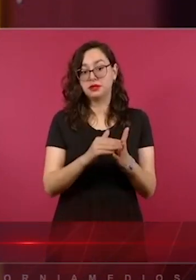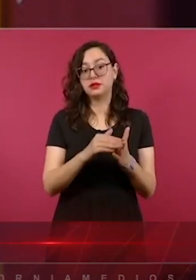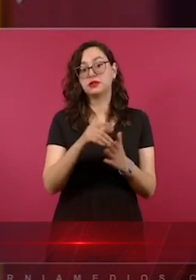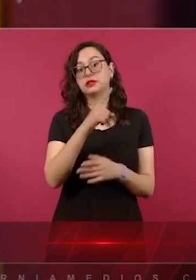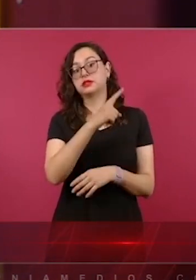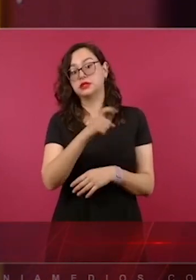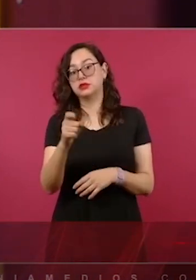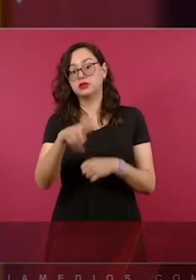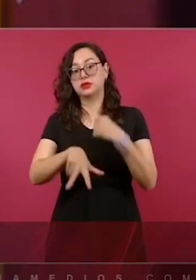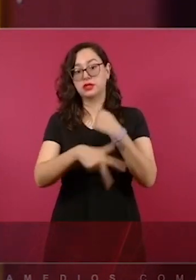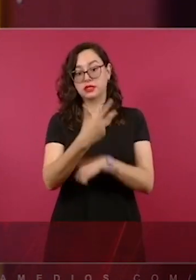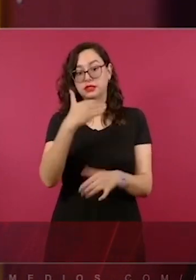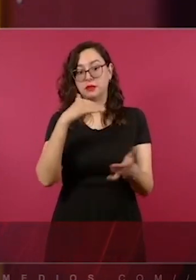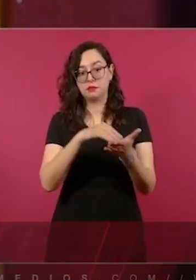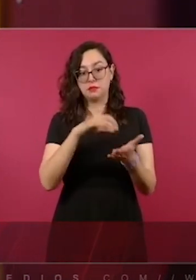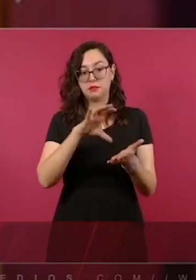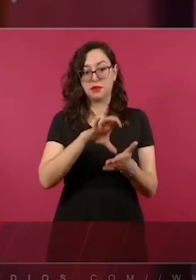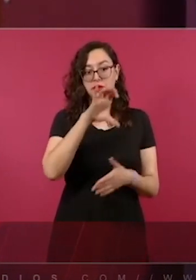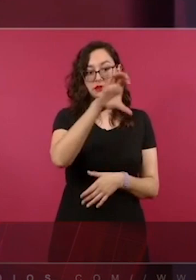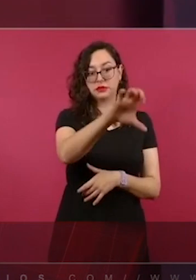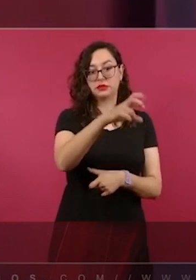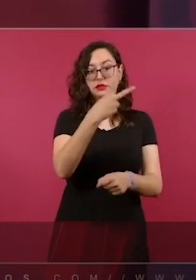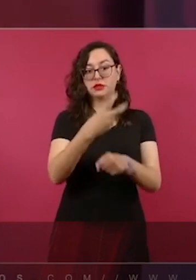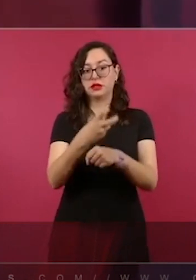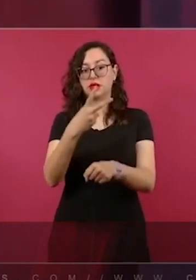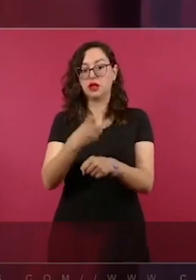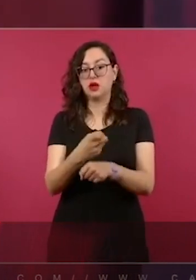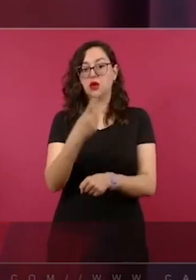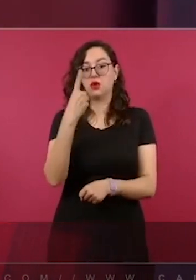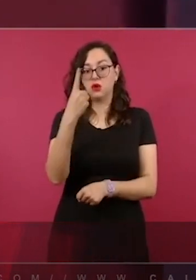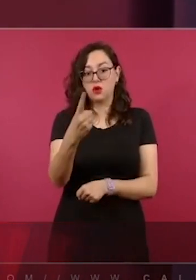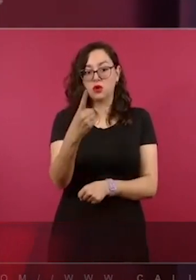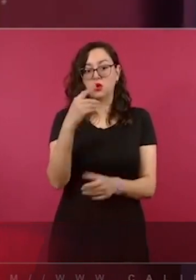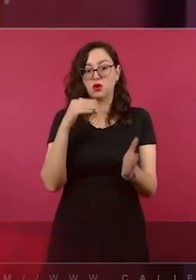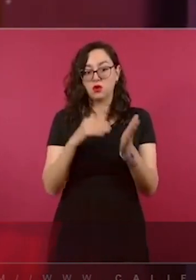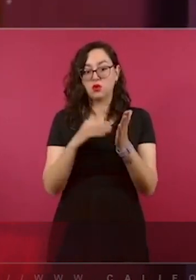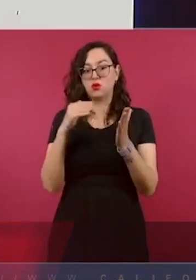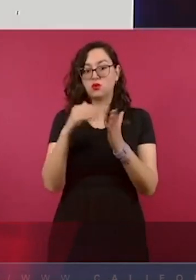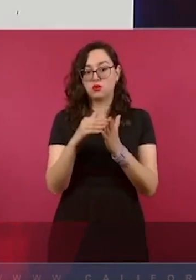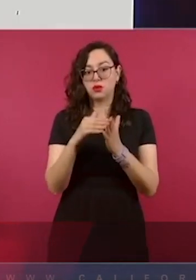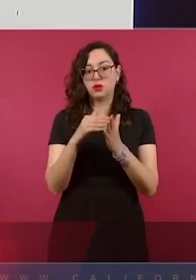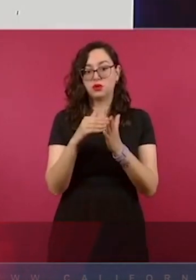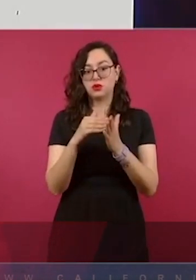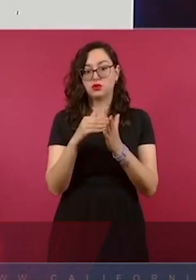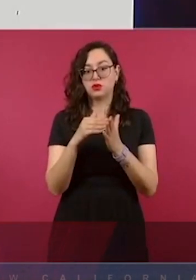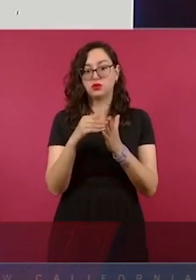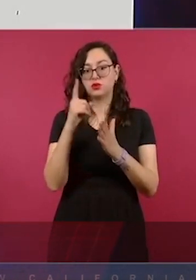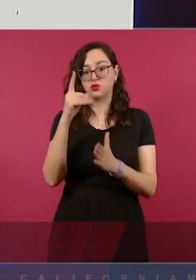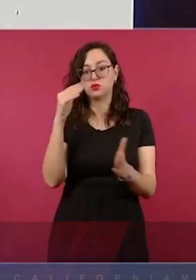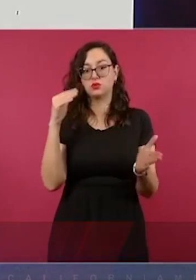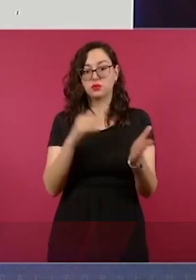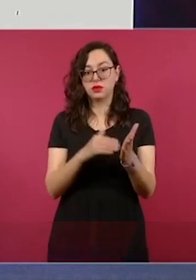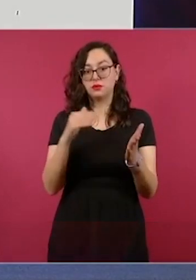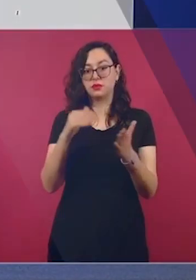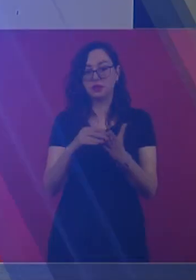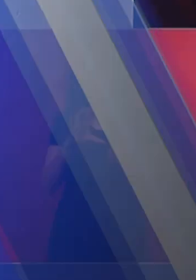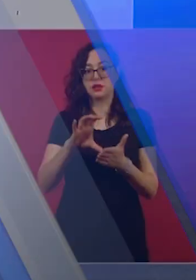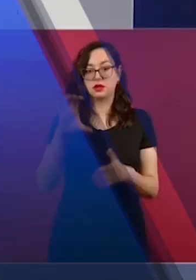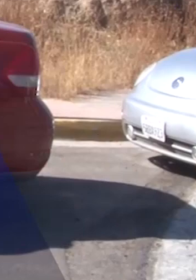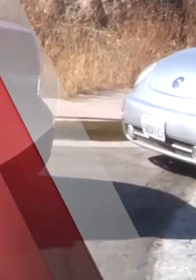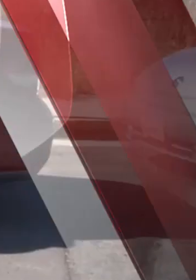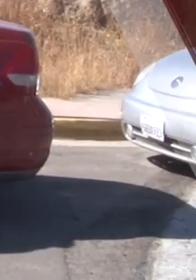mil, el segundo mil, un mil, un millones y el tercero 888